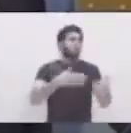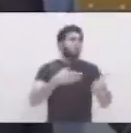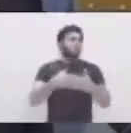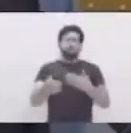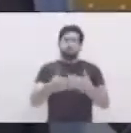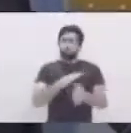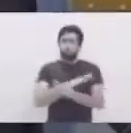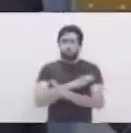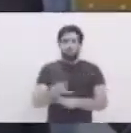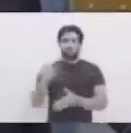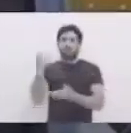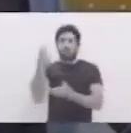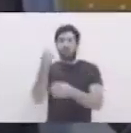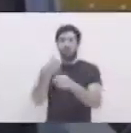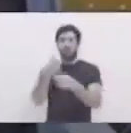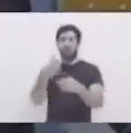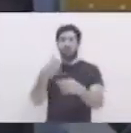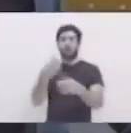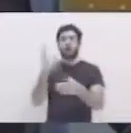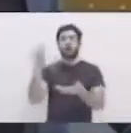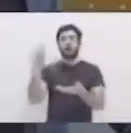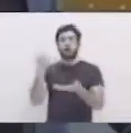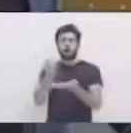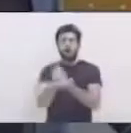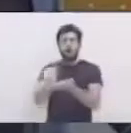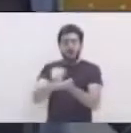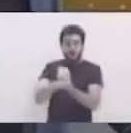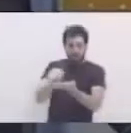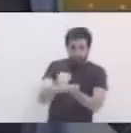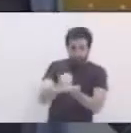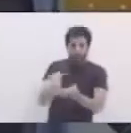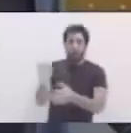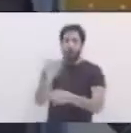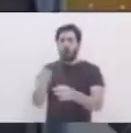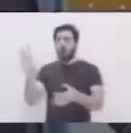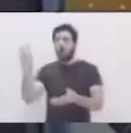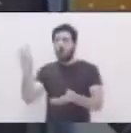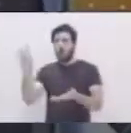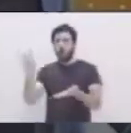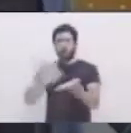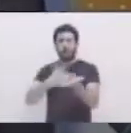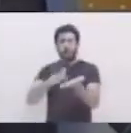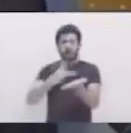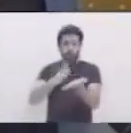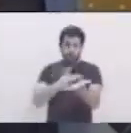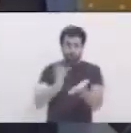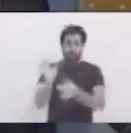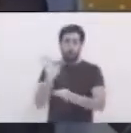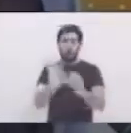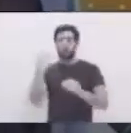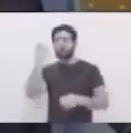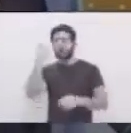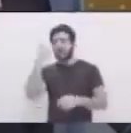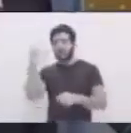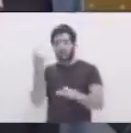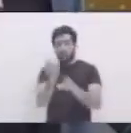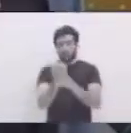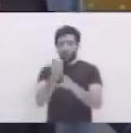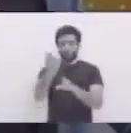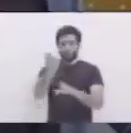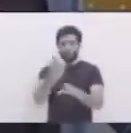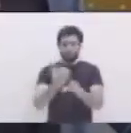pegamento blanco, pegamento en barra. Y en este caso yo voy a usar silicón, ¿de acuerdo? Vamos a ponerle primero la parte de la